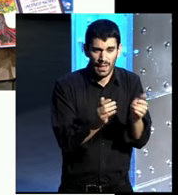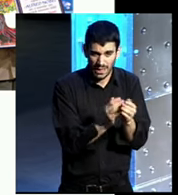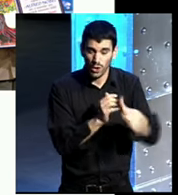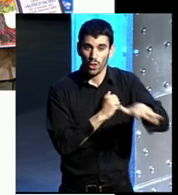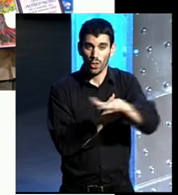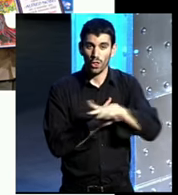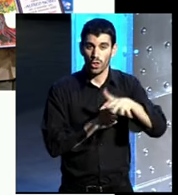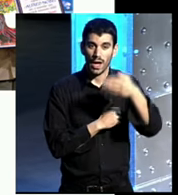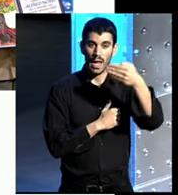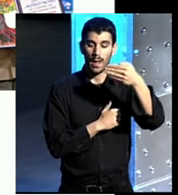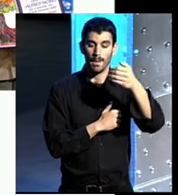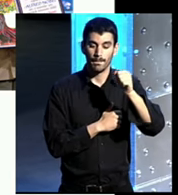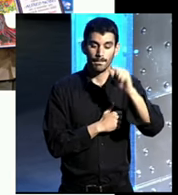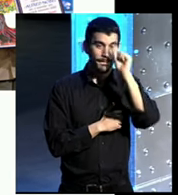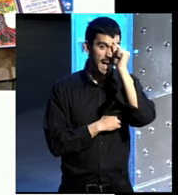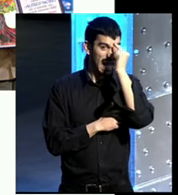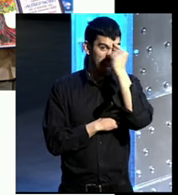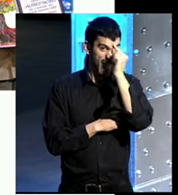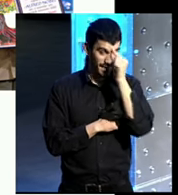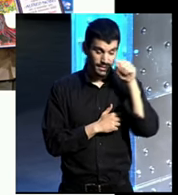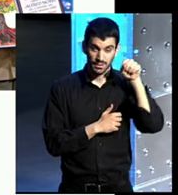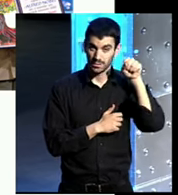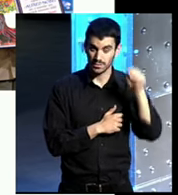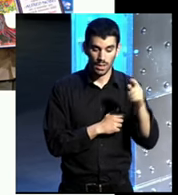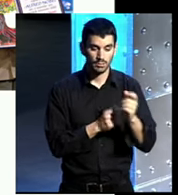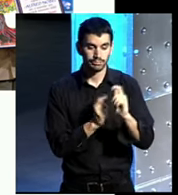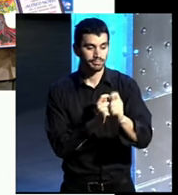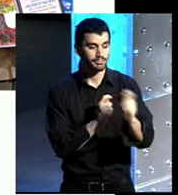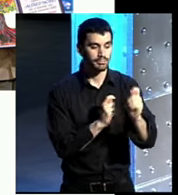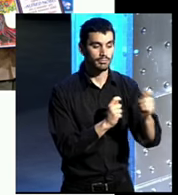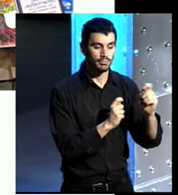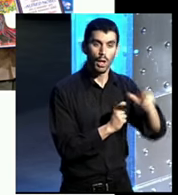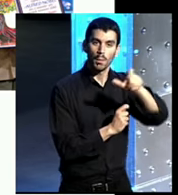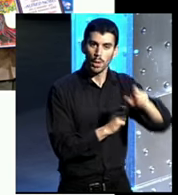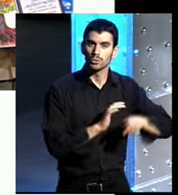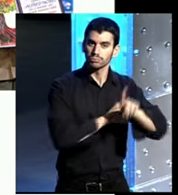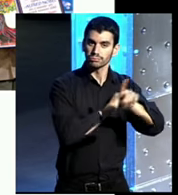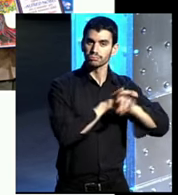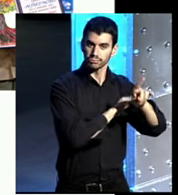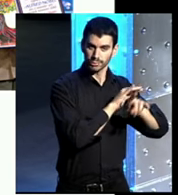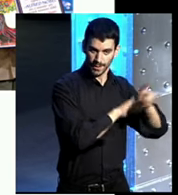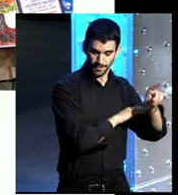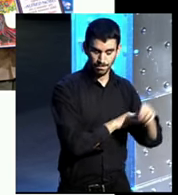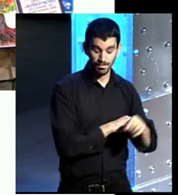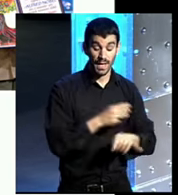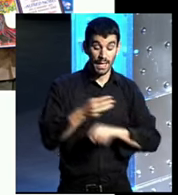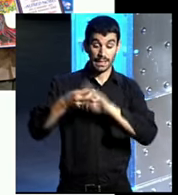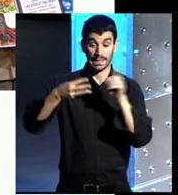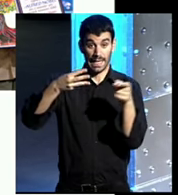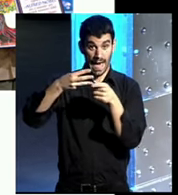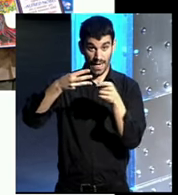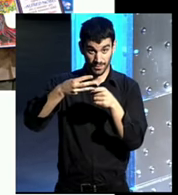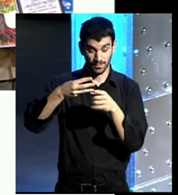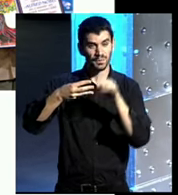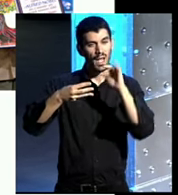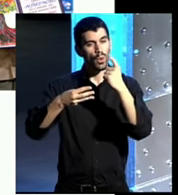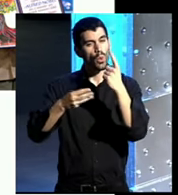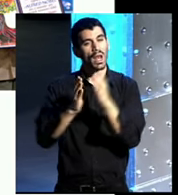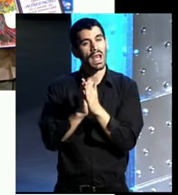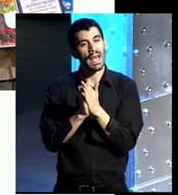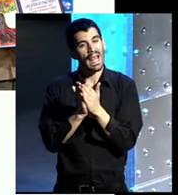Bangladesh e impulsó mucho este concepto. El tercero es que aparece el libro de la fortuna en la base de la pirámide